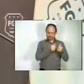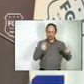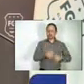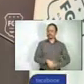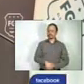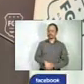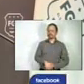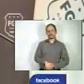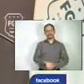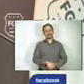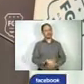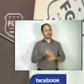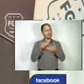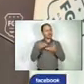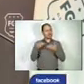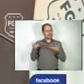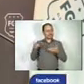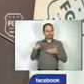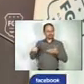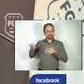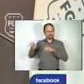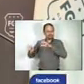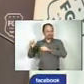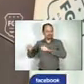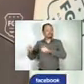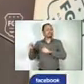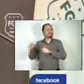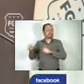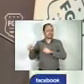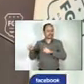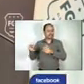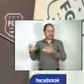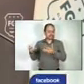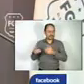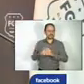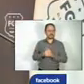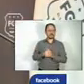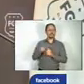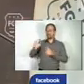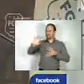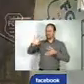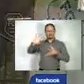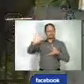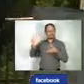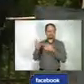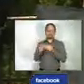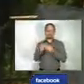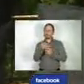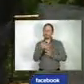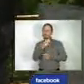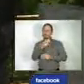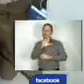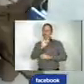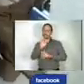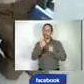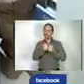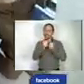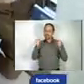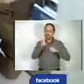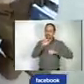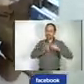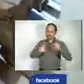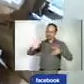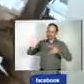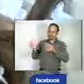En cuanto a los activos que disponía la grabería, estamos hablando de que estos suman más o menos